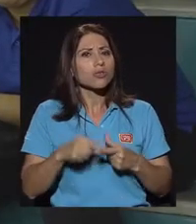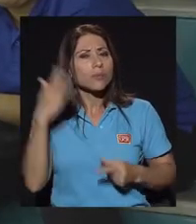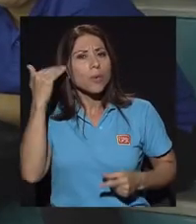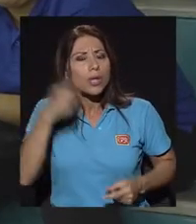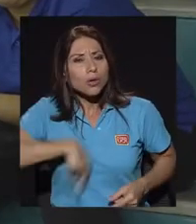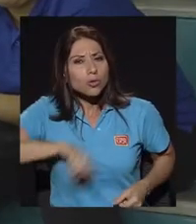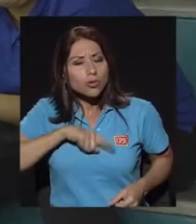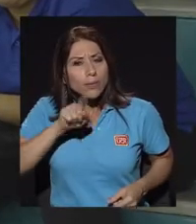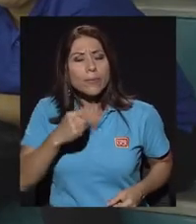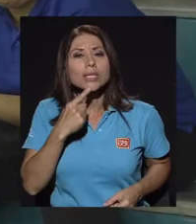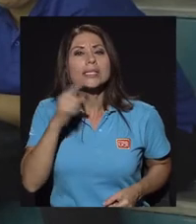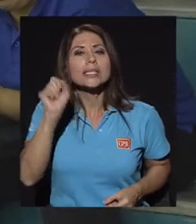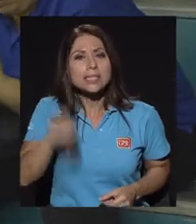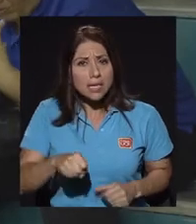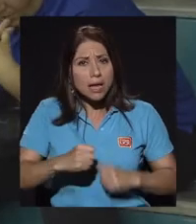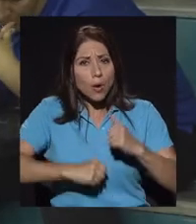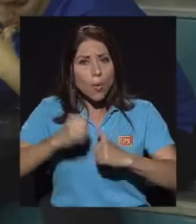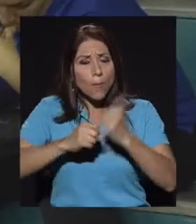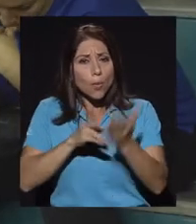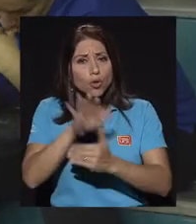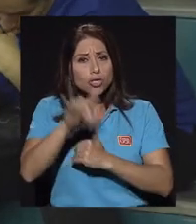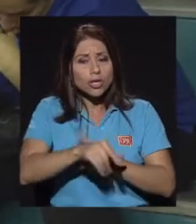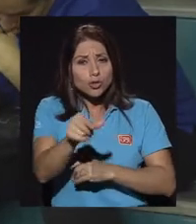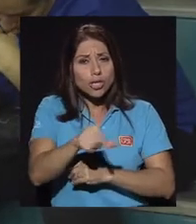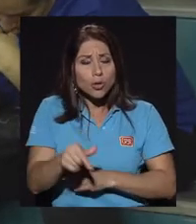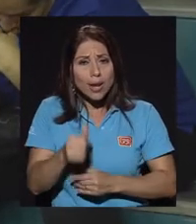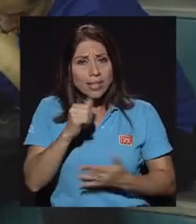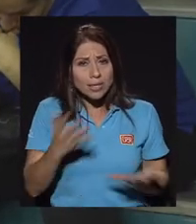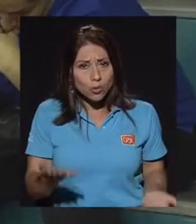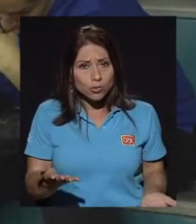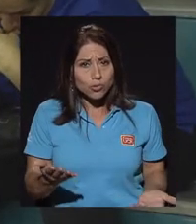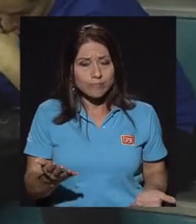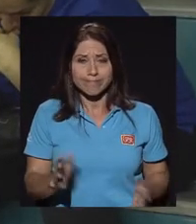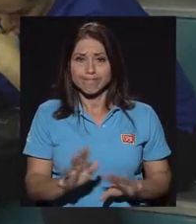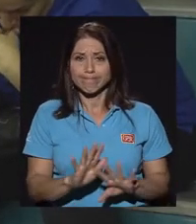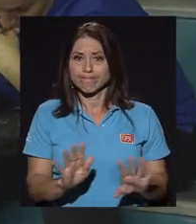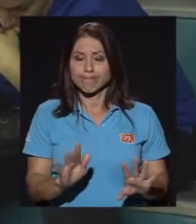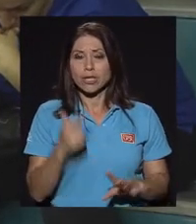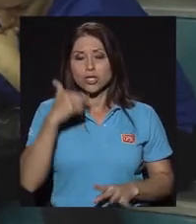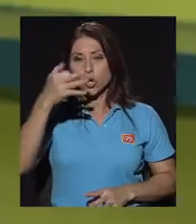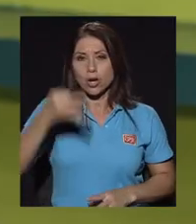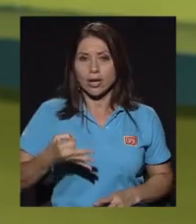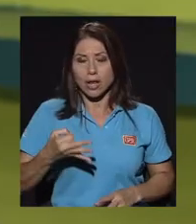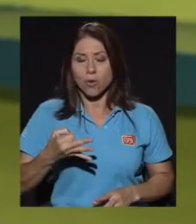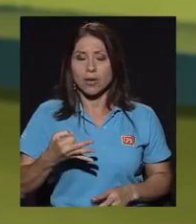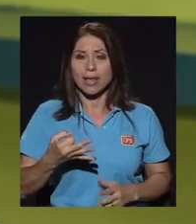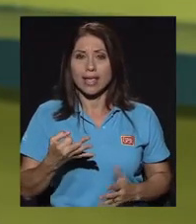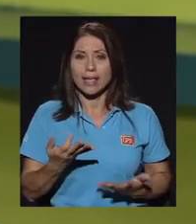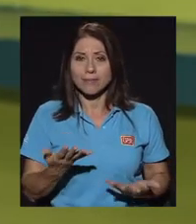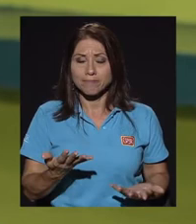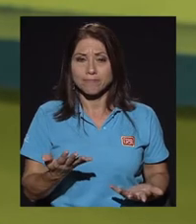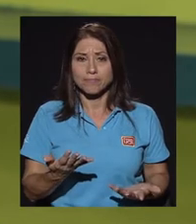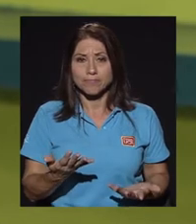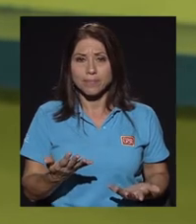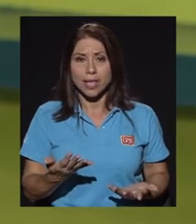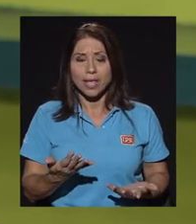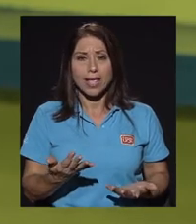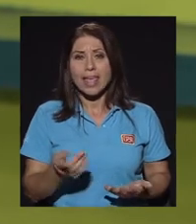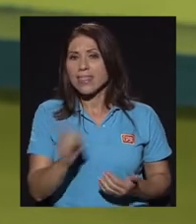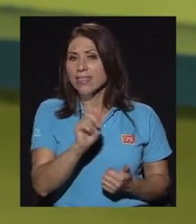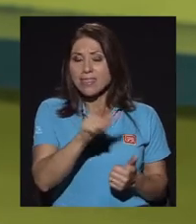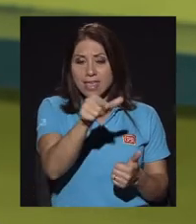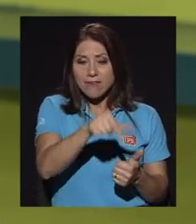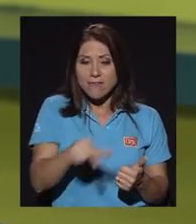decir a los proyectos hidroeléctricos? Yo creo que definitivamente ni